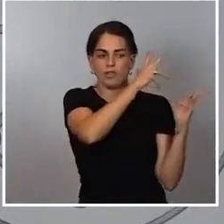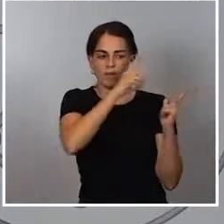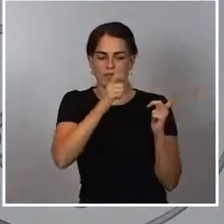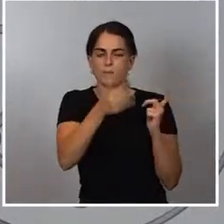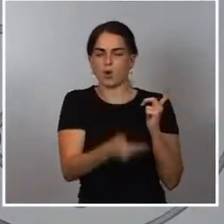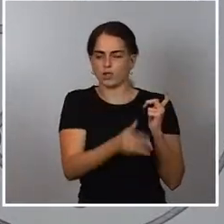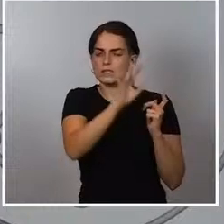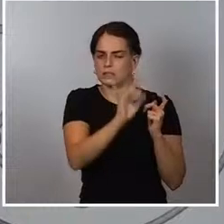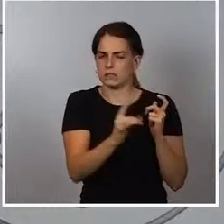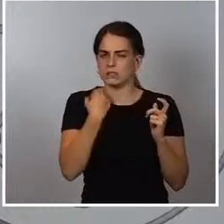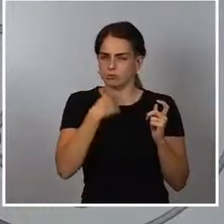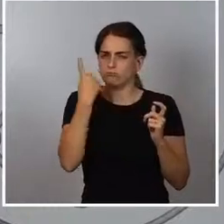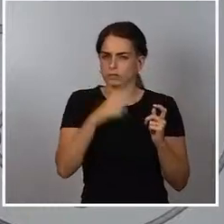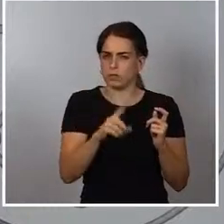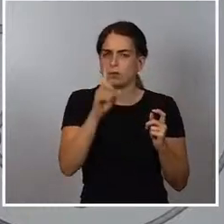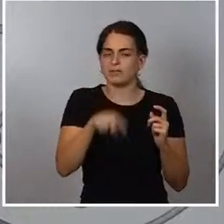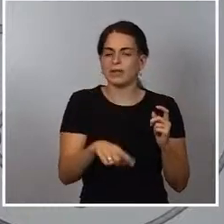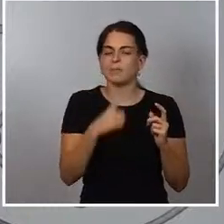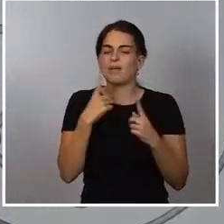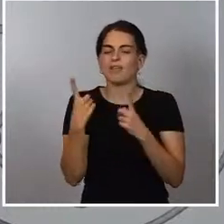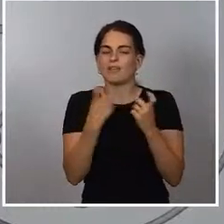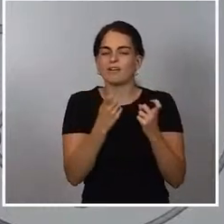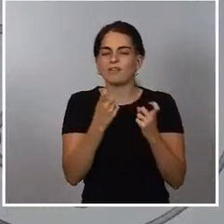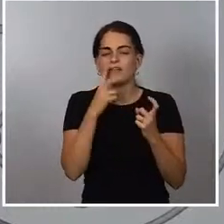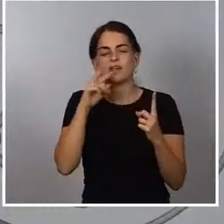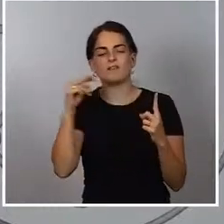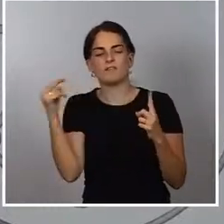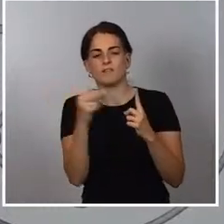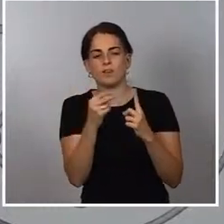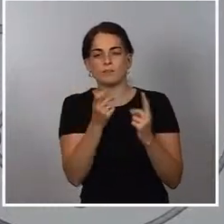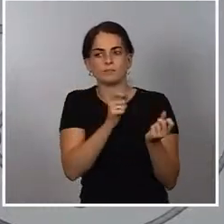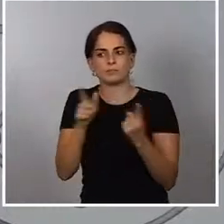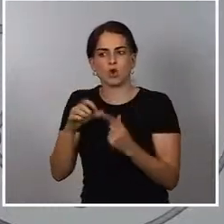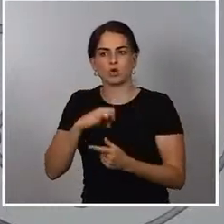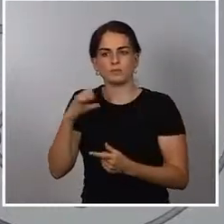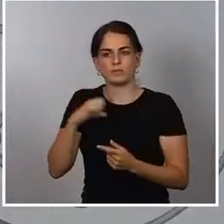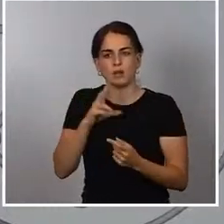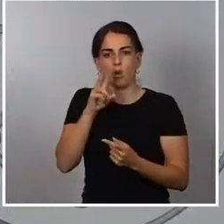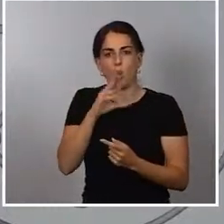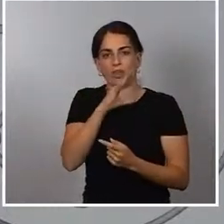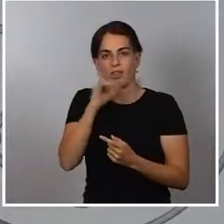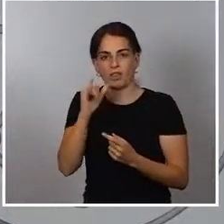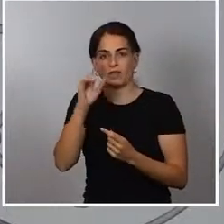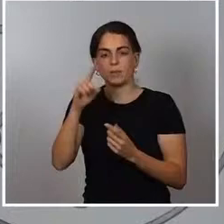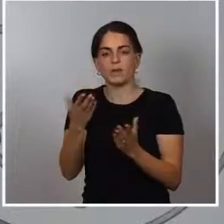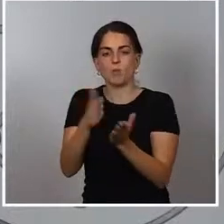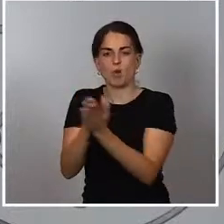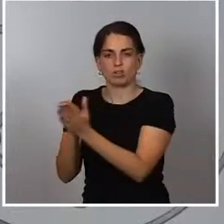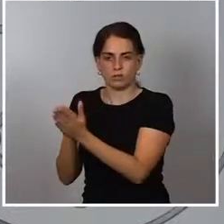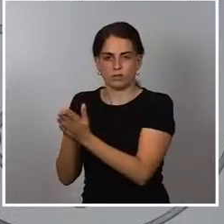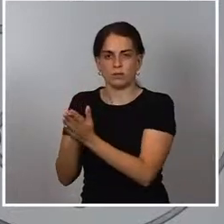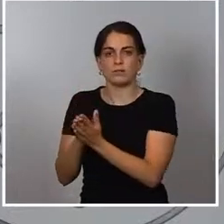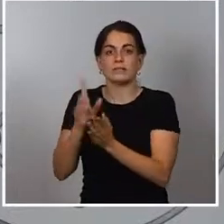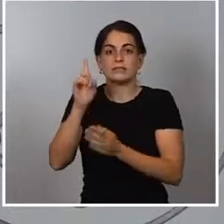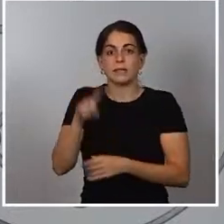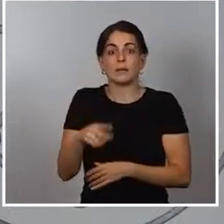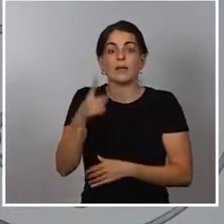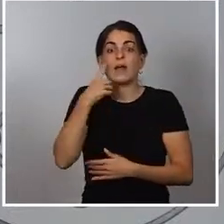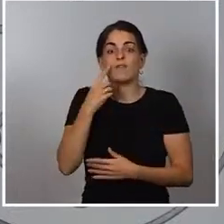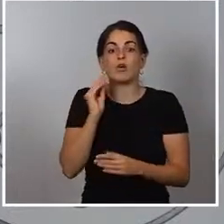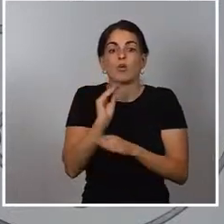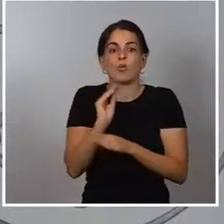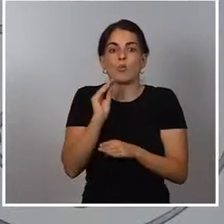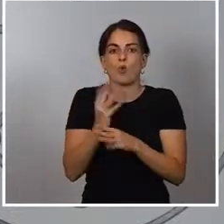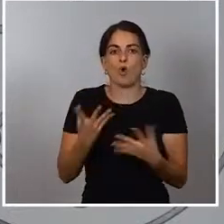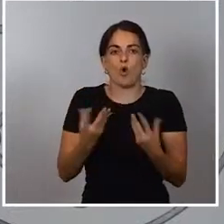tiene que también más peso las hospitalizaciones la justa y la letalidad dicho con prudencia pero creo que es una es una reflexión